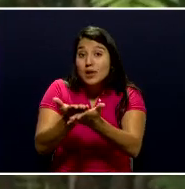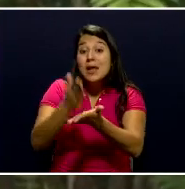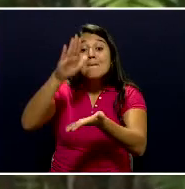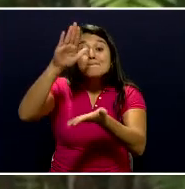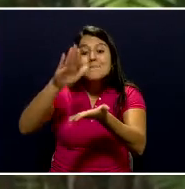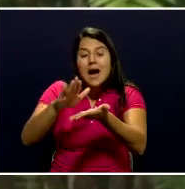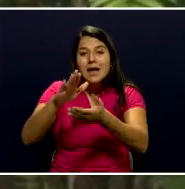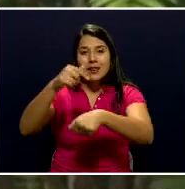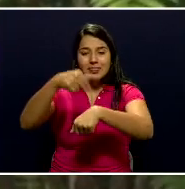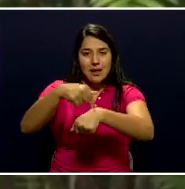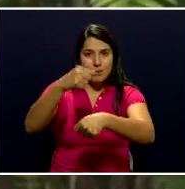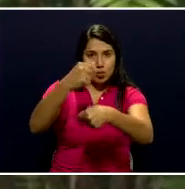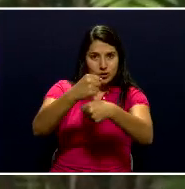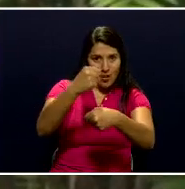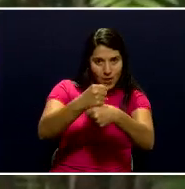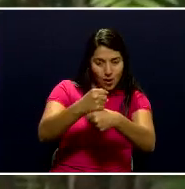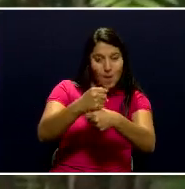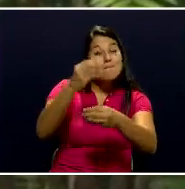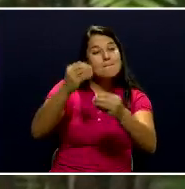tener que entrar a